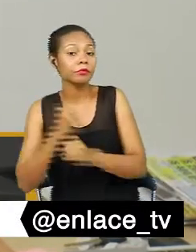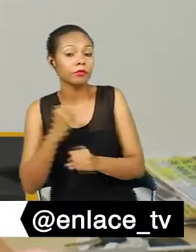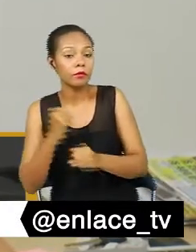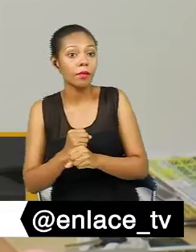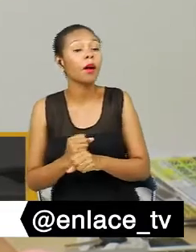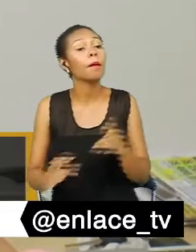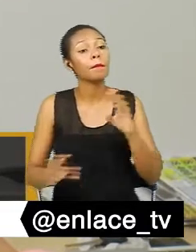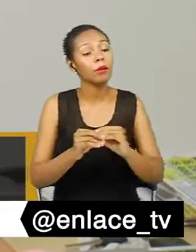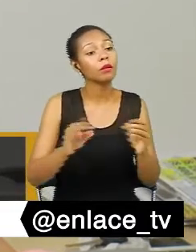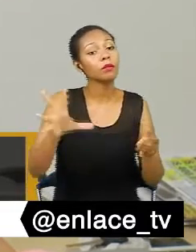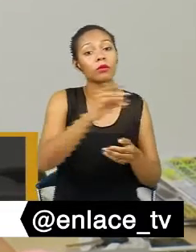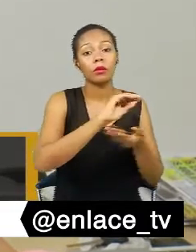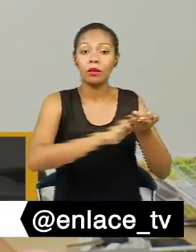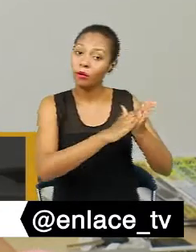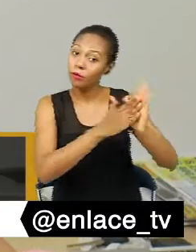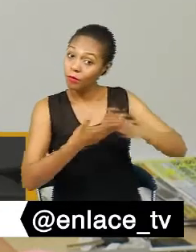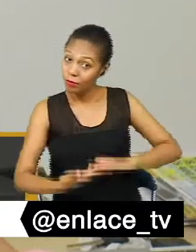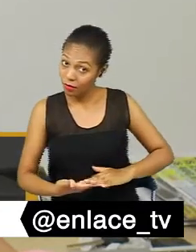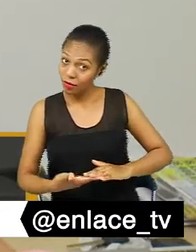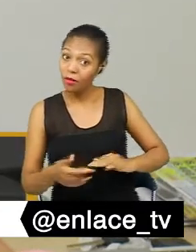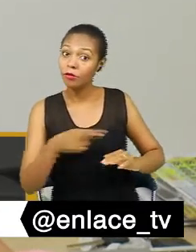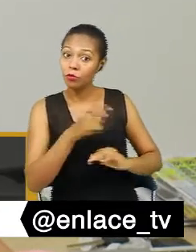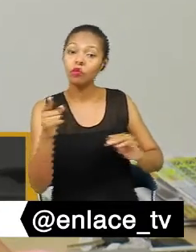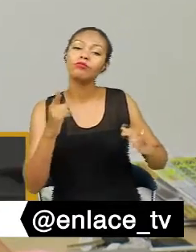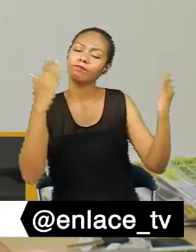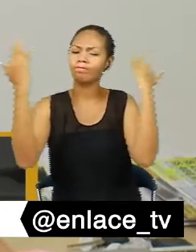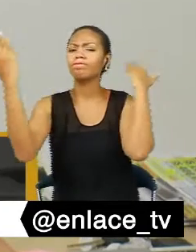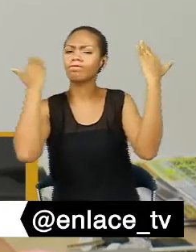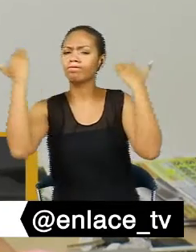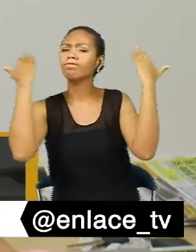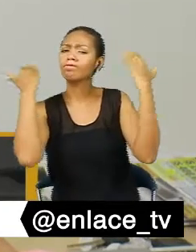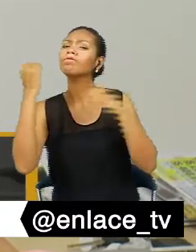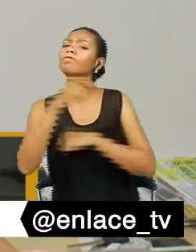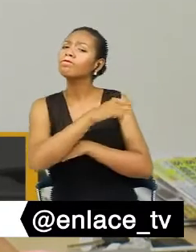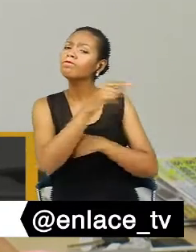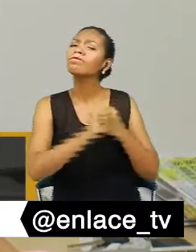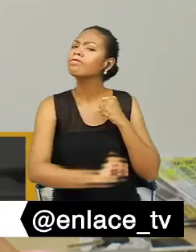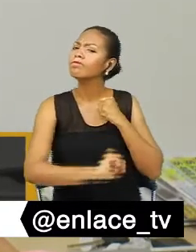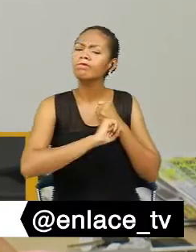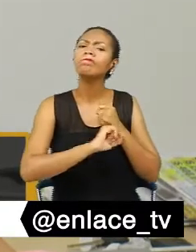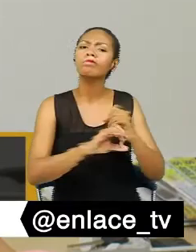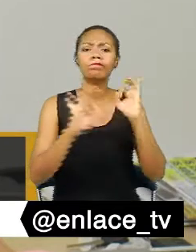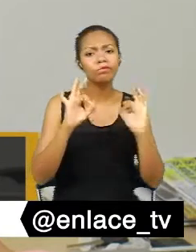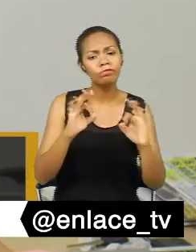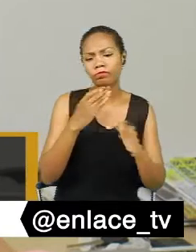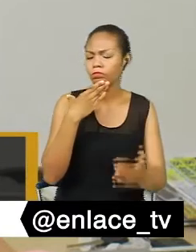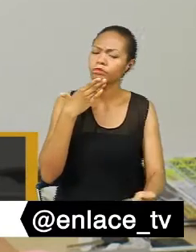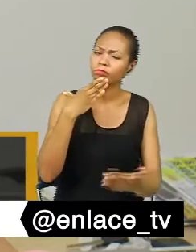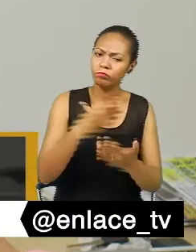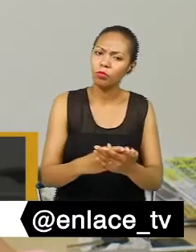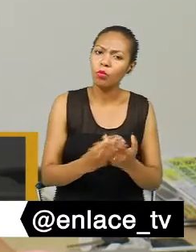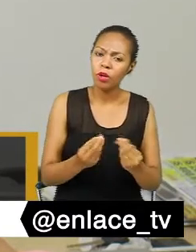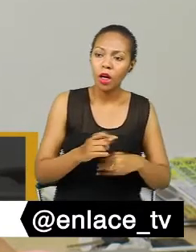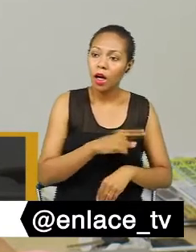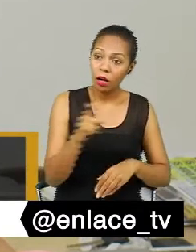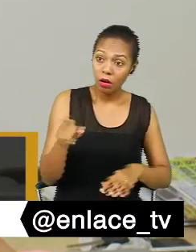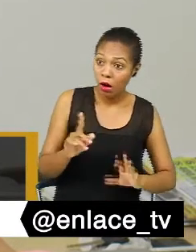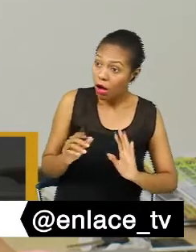del campo y del área rural, que me han apoyado y que han venido aceptando de